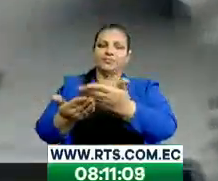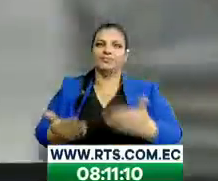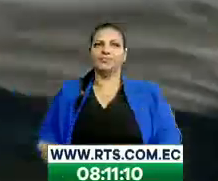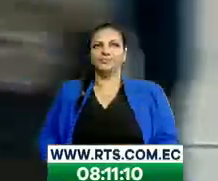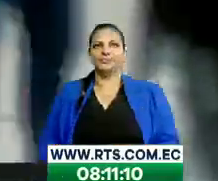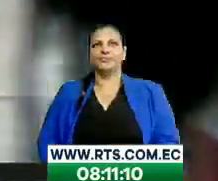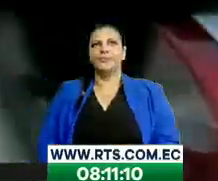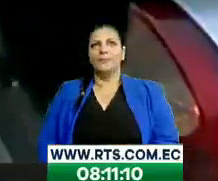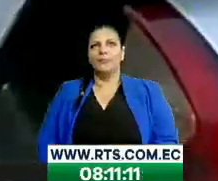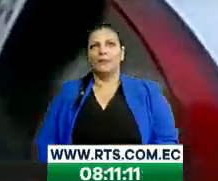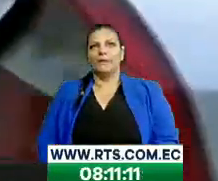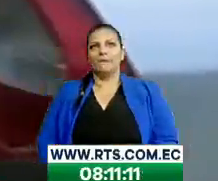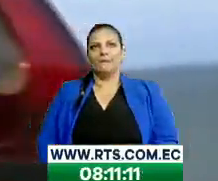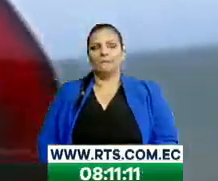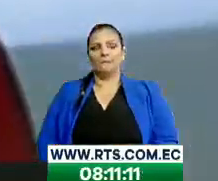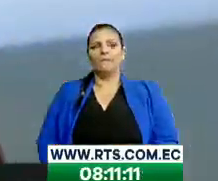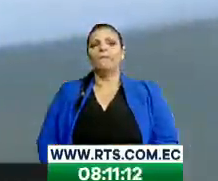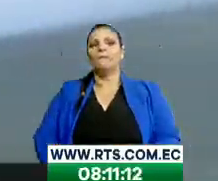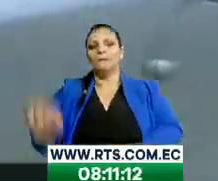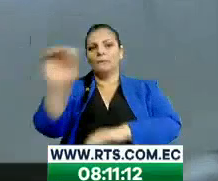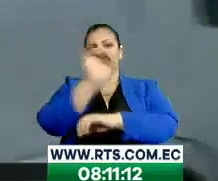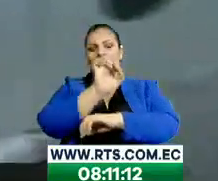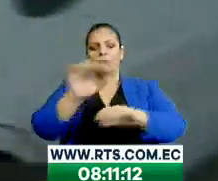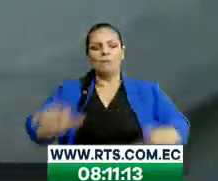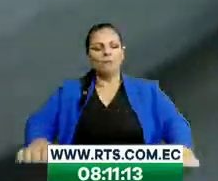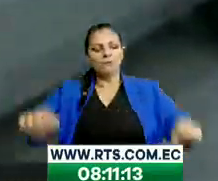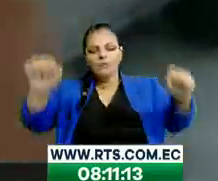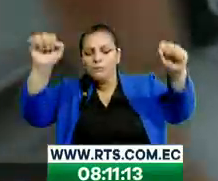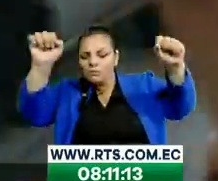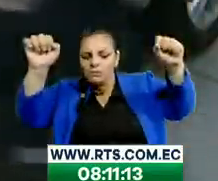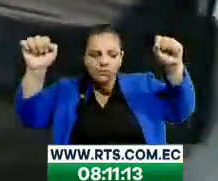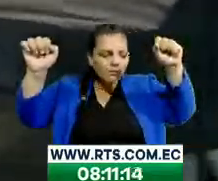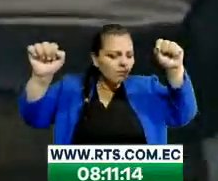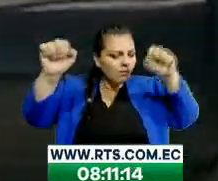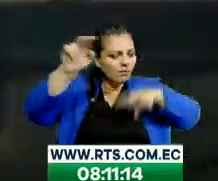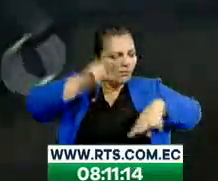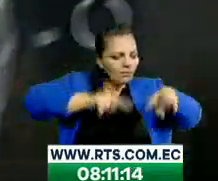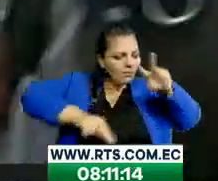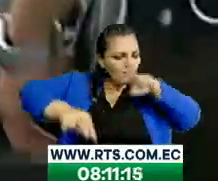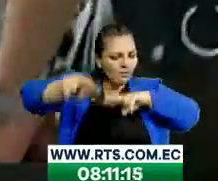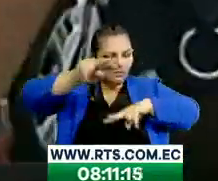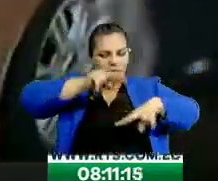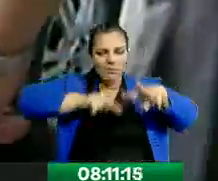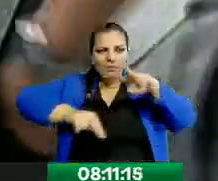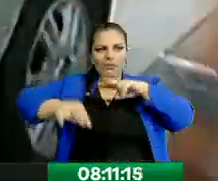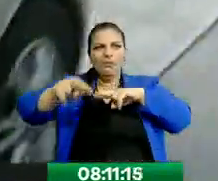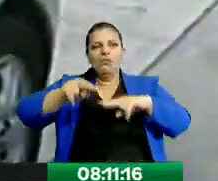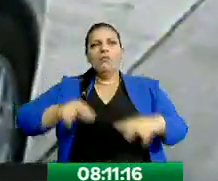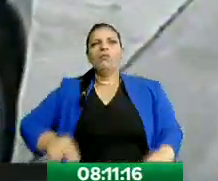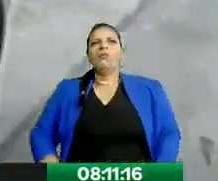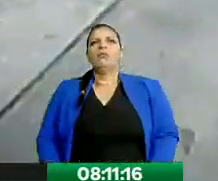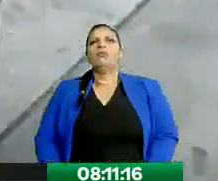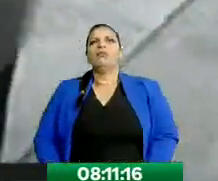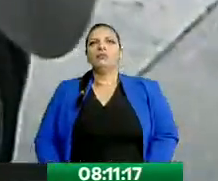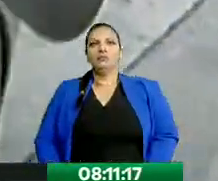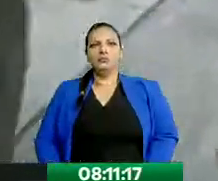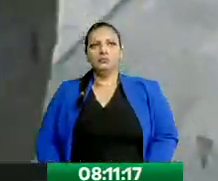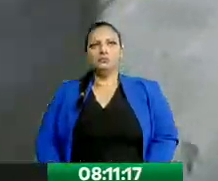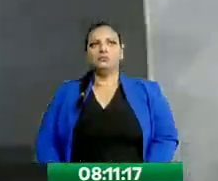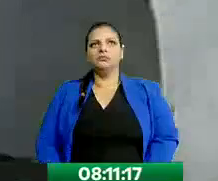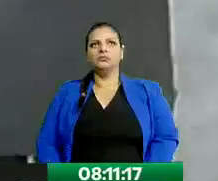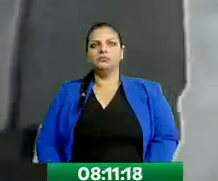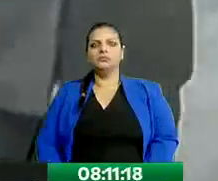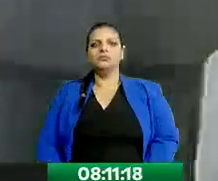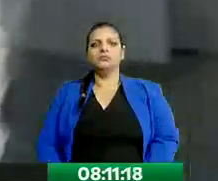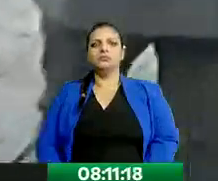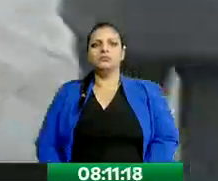cómo se está procediendo con el operativo. Los señores también, incluso miembros de la Policía Judicial, ellos proceden también a realizar una